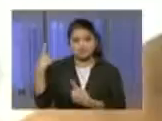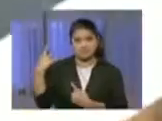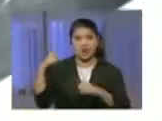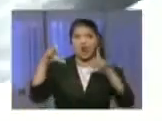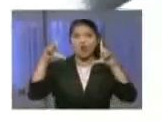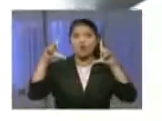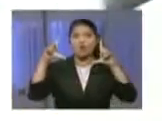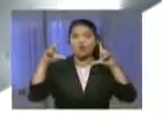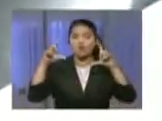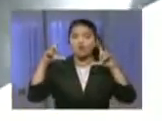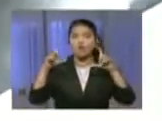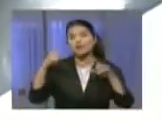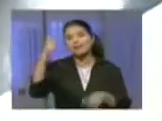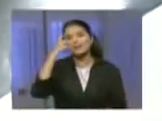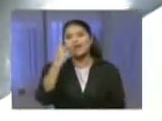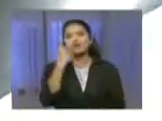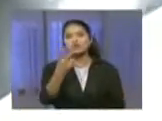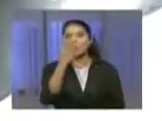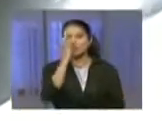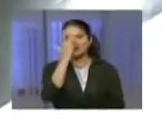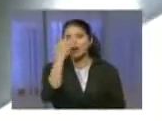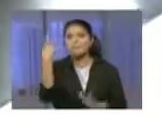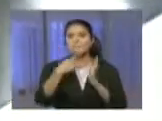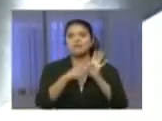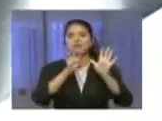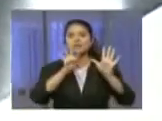de Fidel es el 2 de febrero de